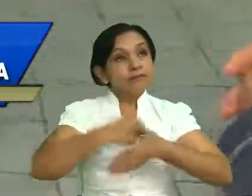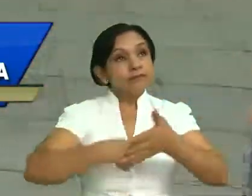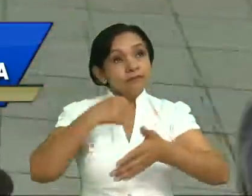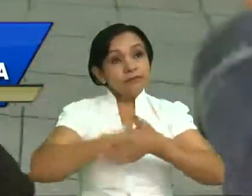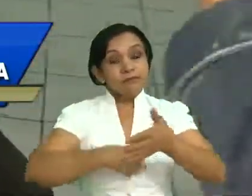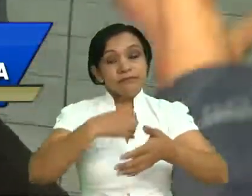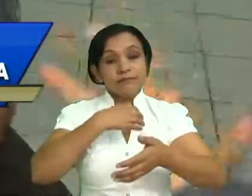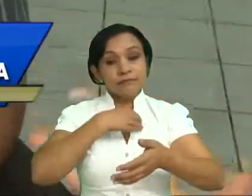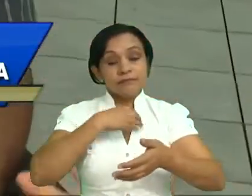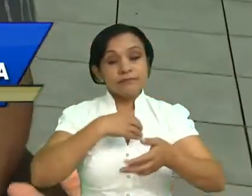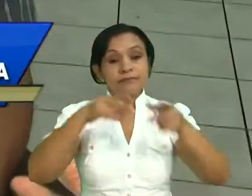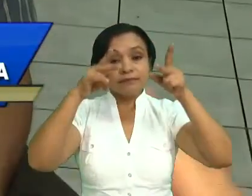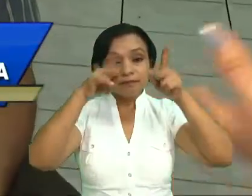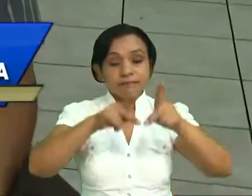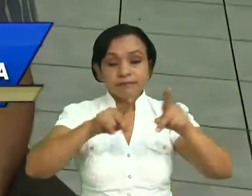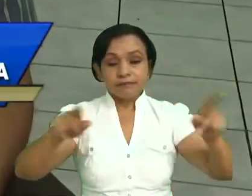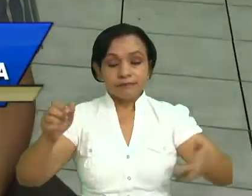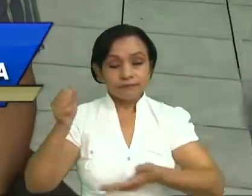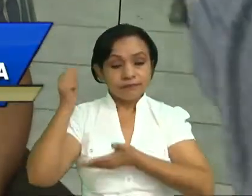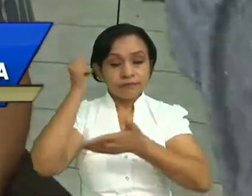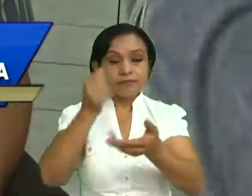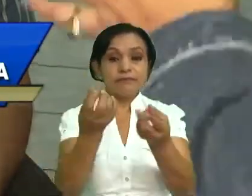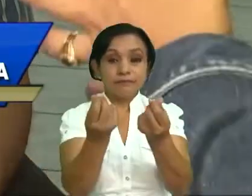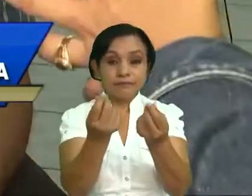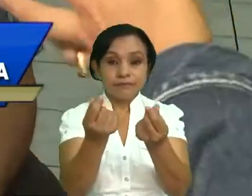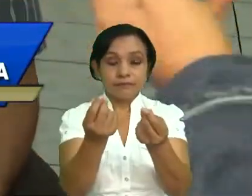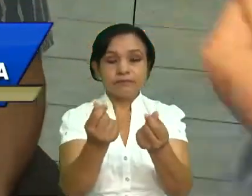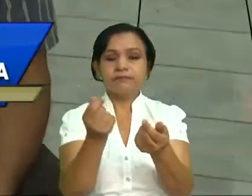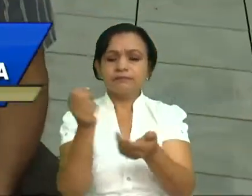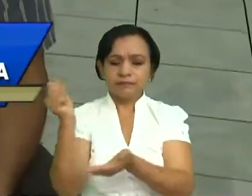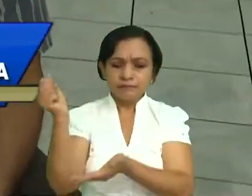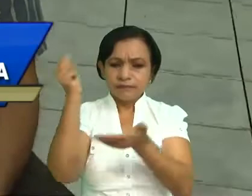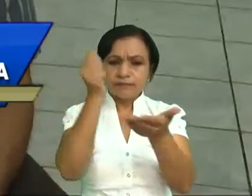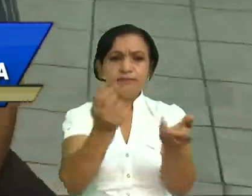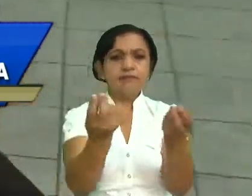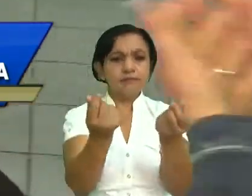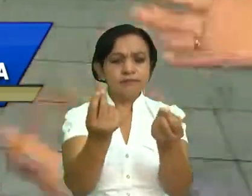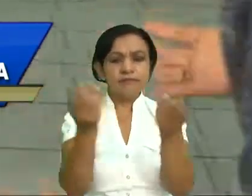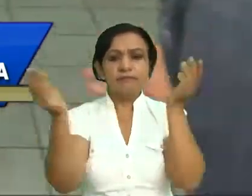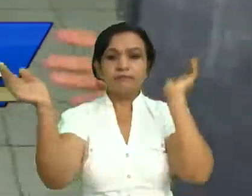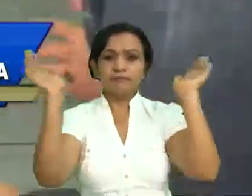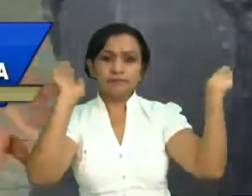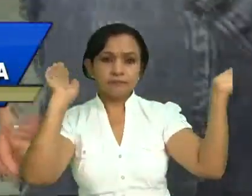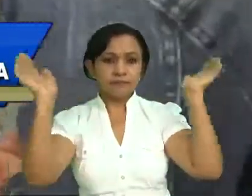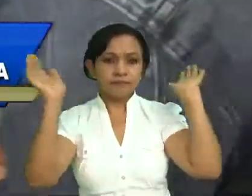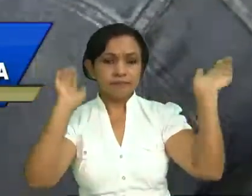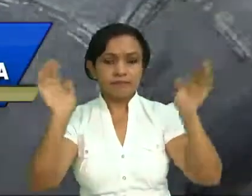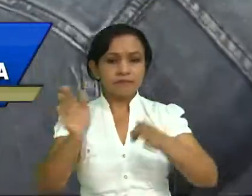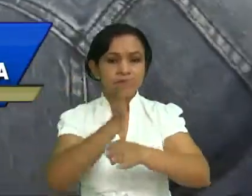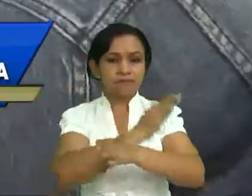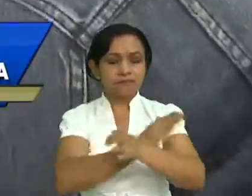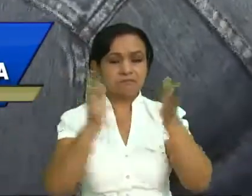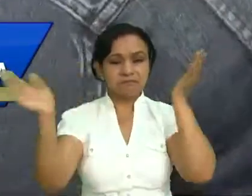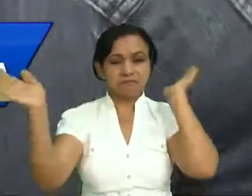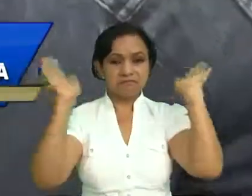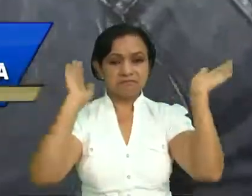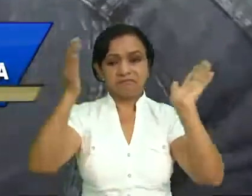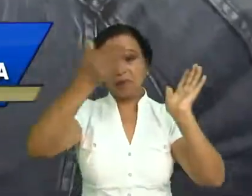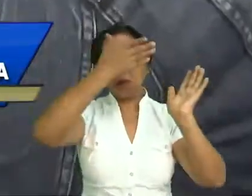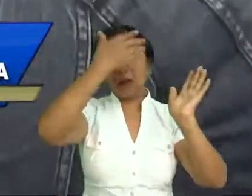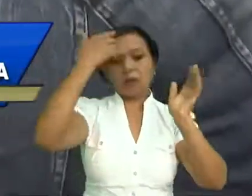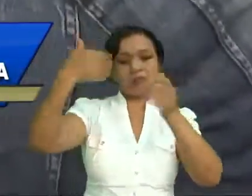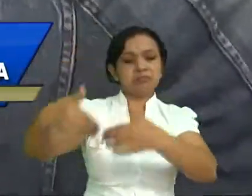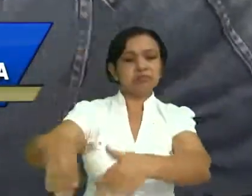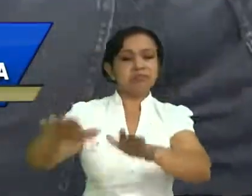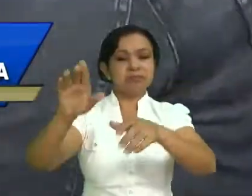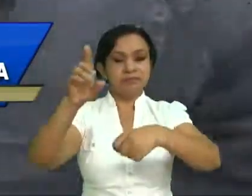nosotros en cada plan de inversión anual, nosotros invertimos en los mercados. Antes los mercados estaban abandonados y, como decía